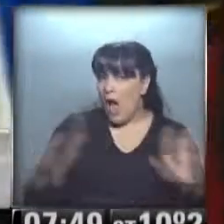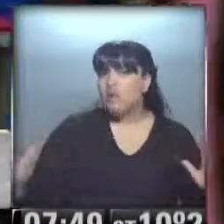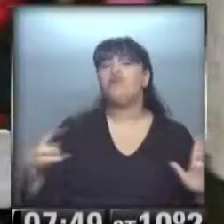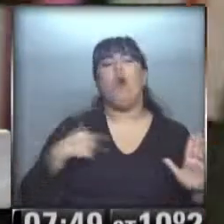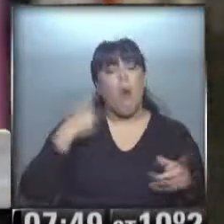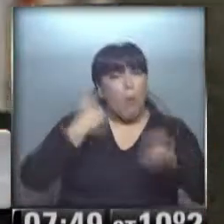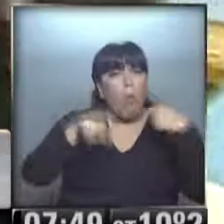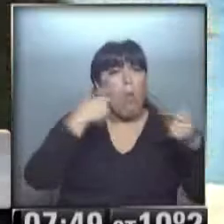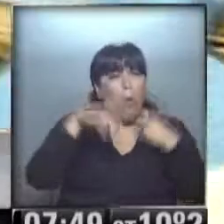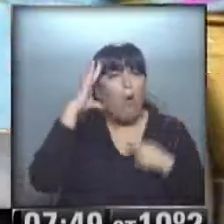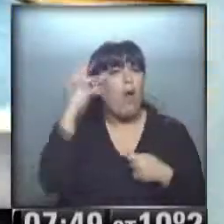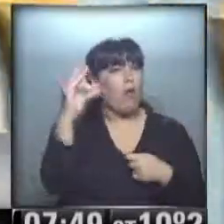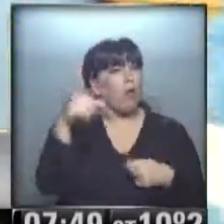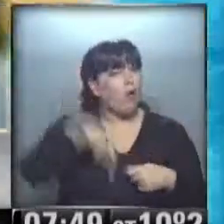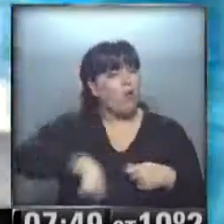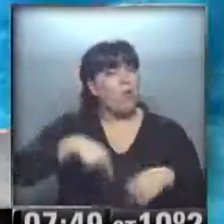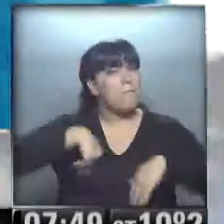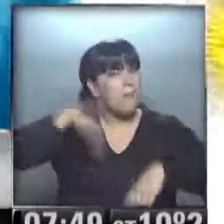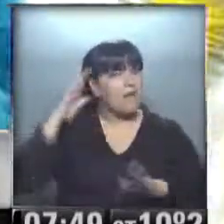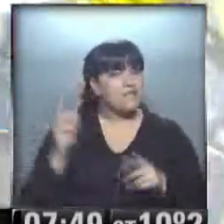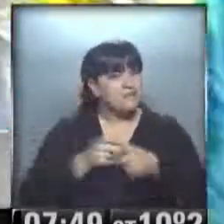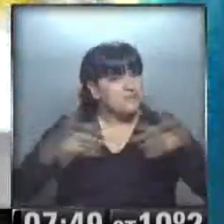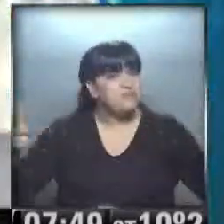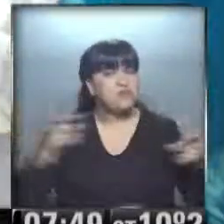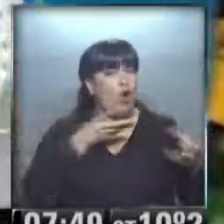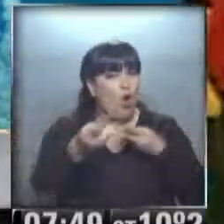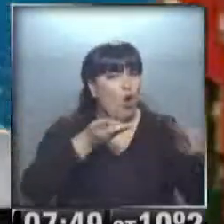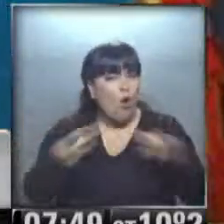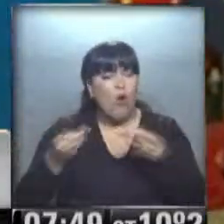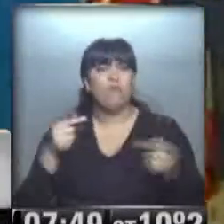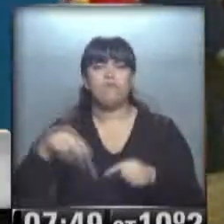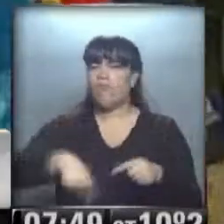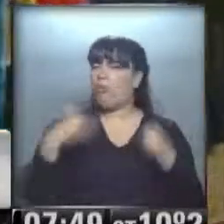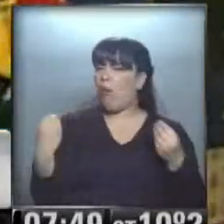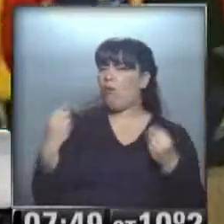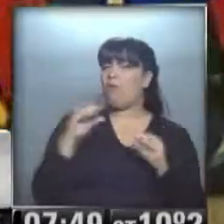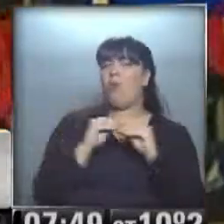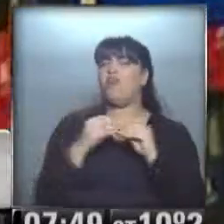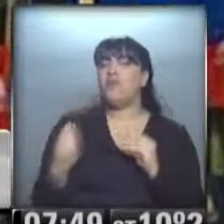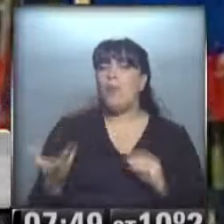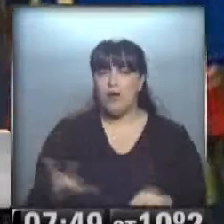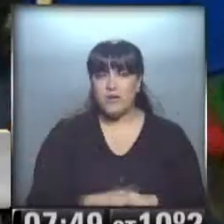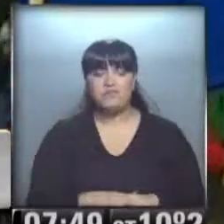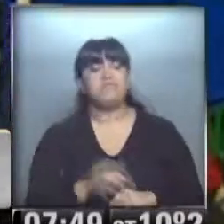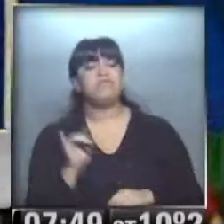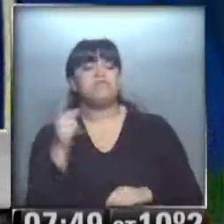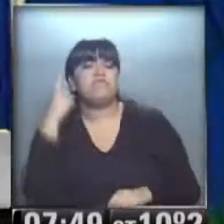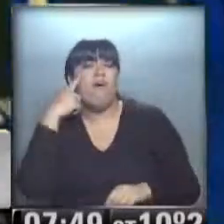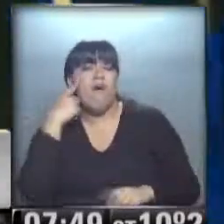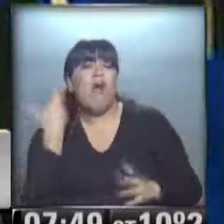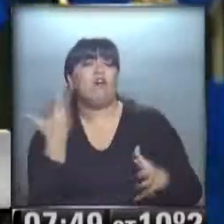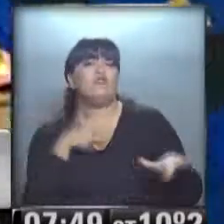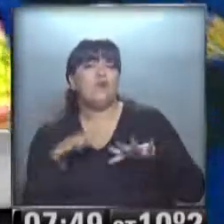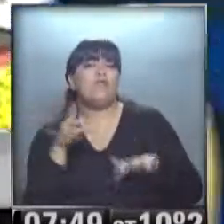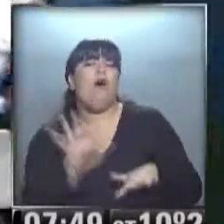gente el año que más compró aquí se debe usted ha analizado esta situación yo creo que será la situación que